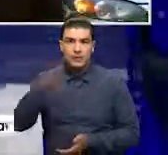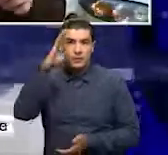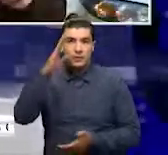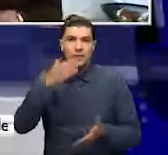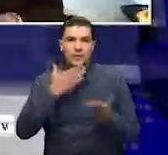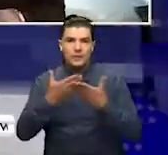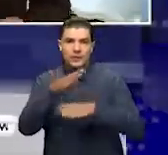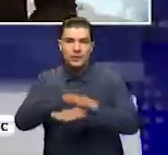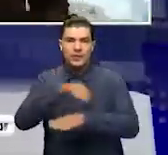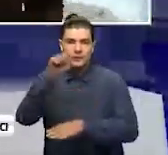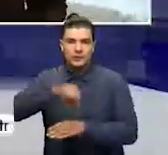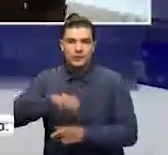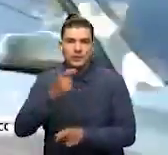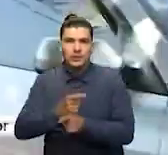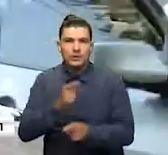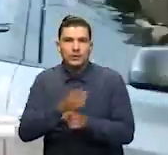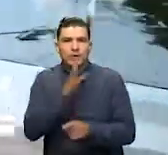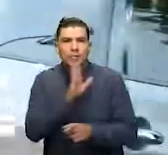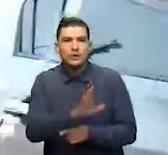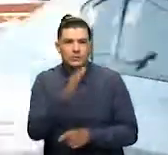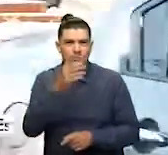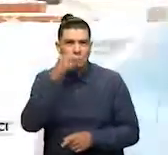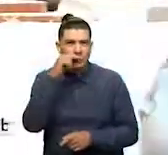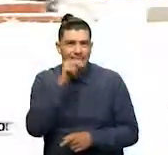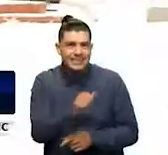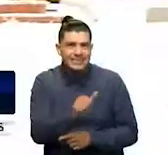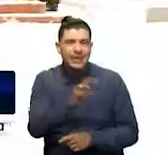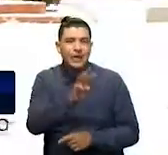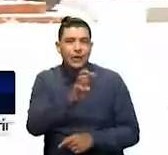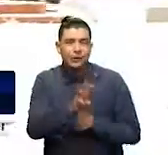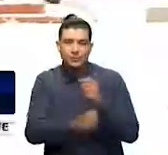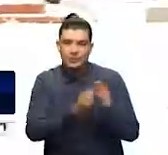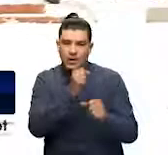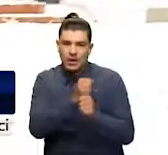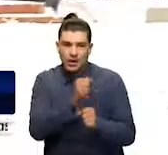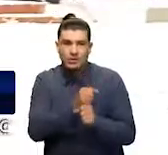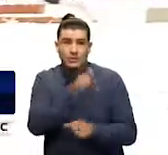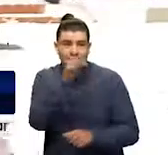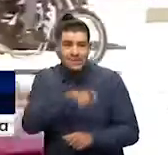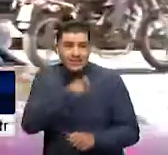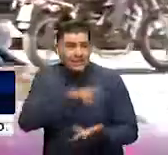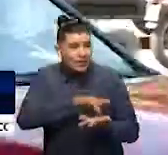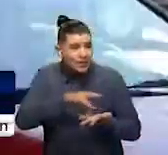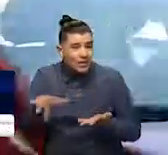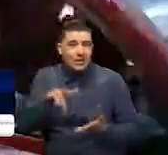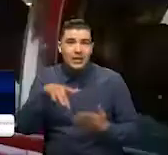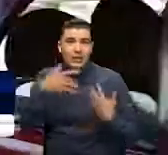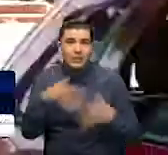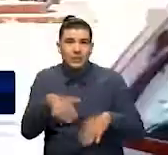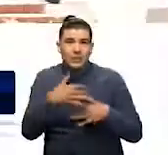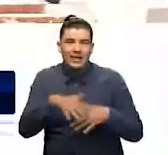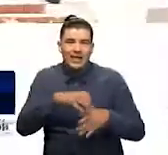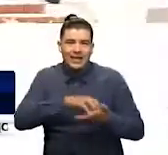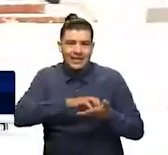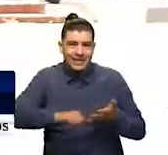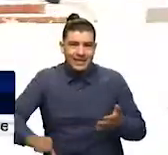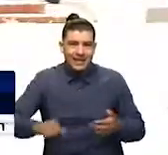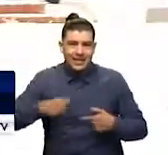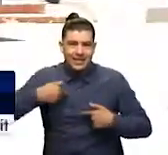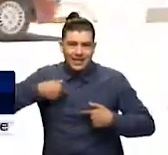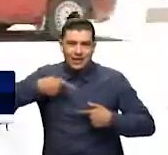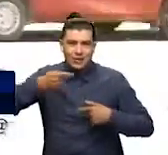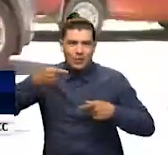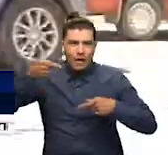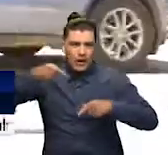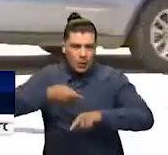Buenas tardes, pues esta vez se trata de una menor de tan solo 8 años de edad. Requiere con urgencia que le retiren un catéter que tiene hace